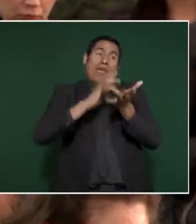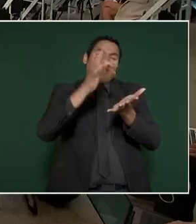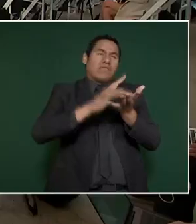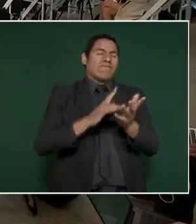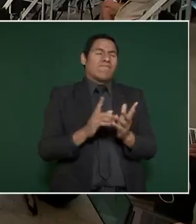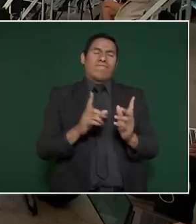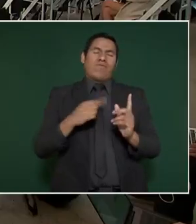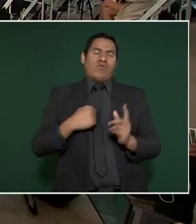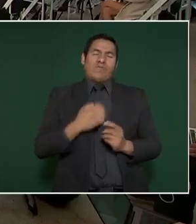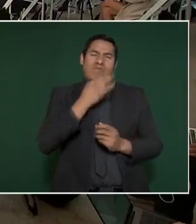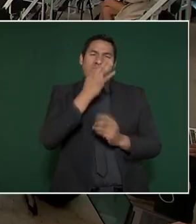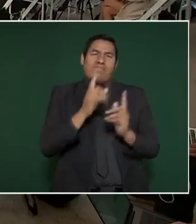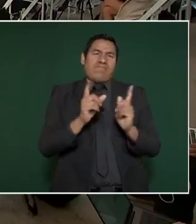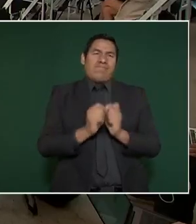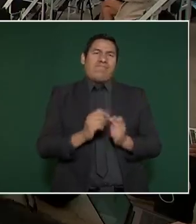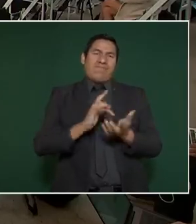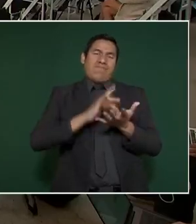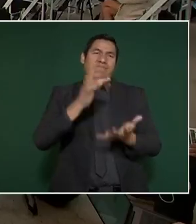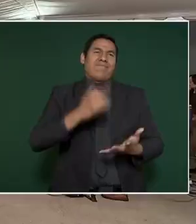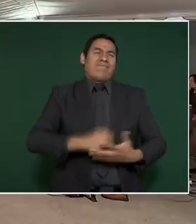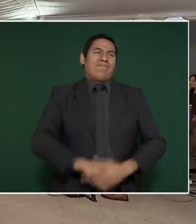presidente Muchas gracias